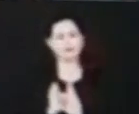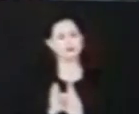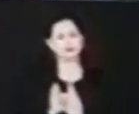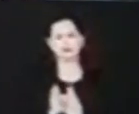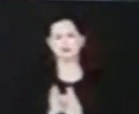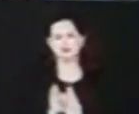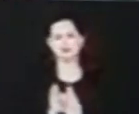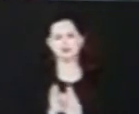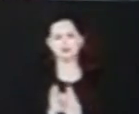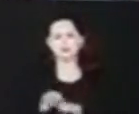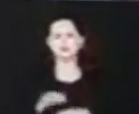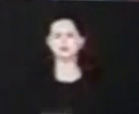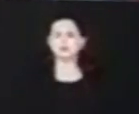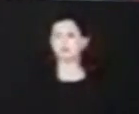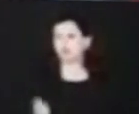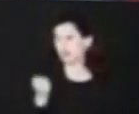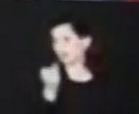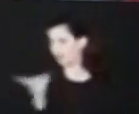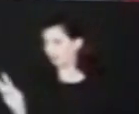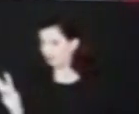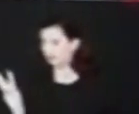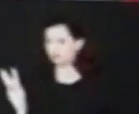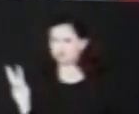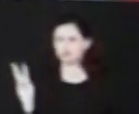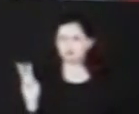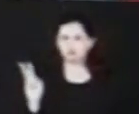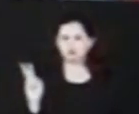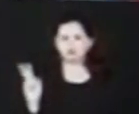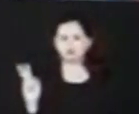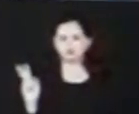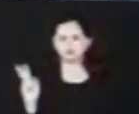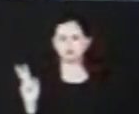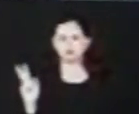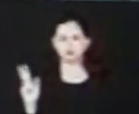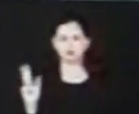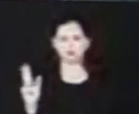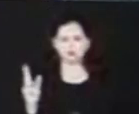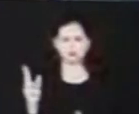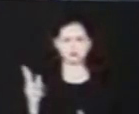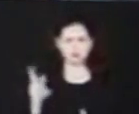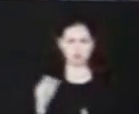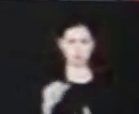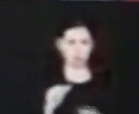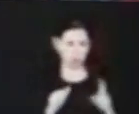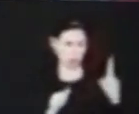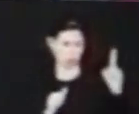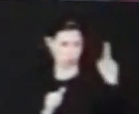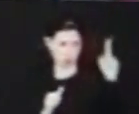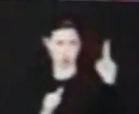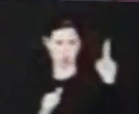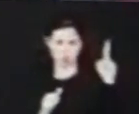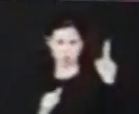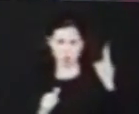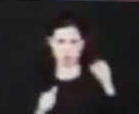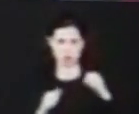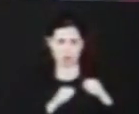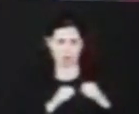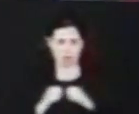nunca han estado subordinadas a ninguna hegemonía o